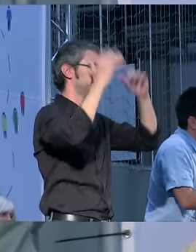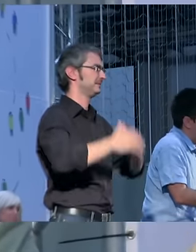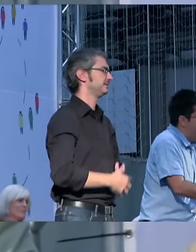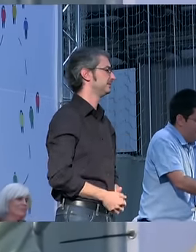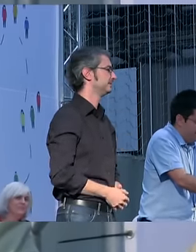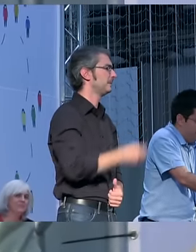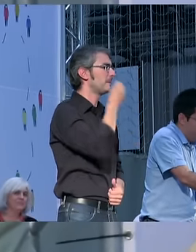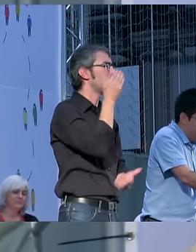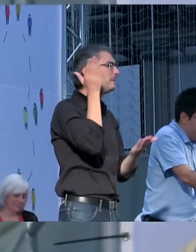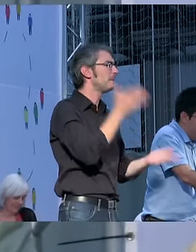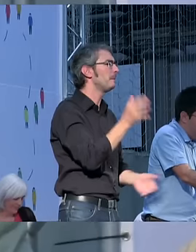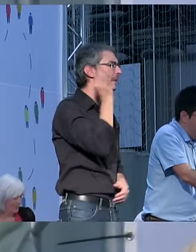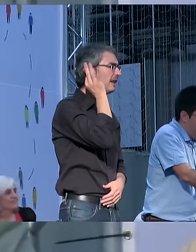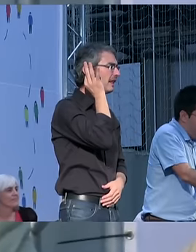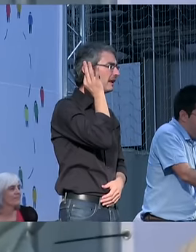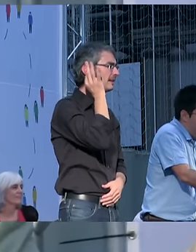Bienvenida.